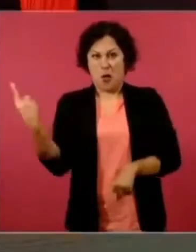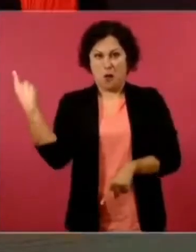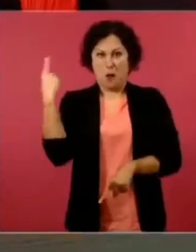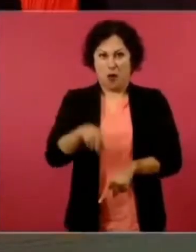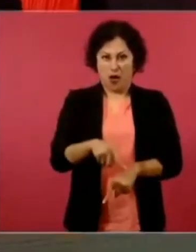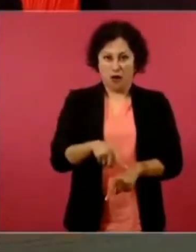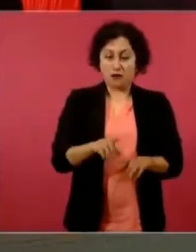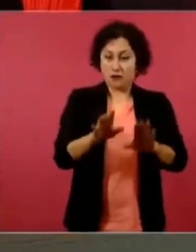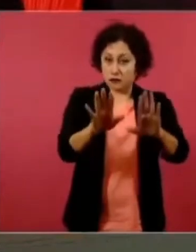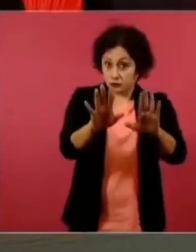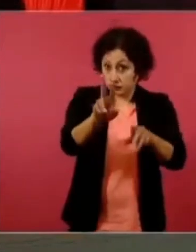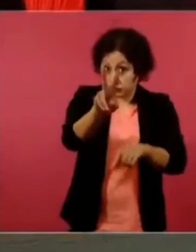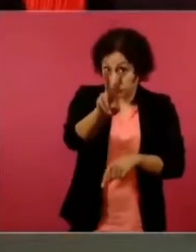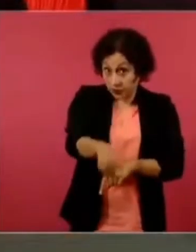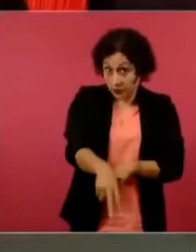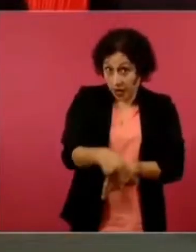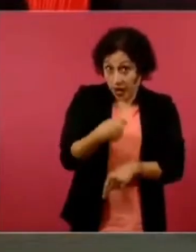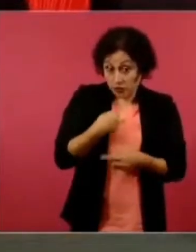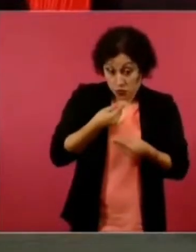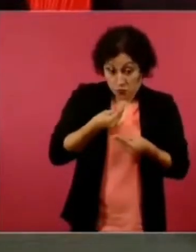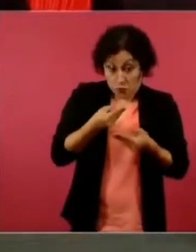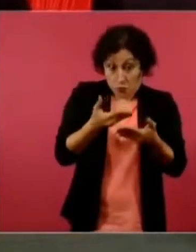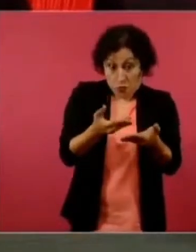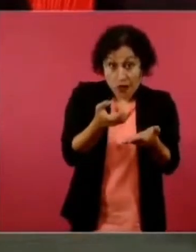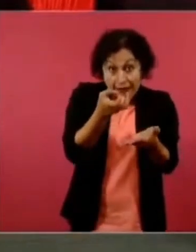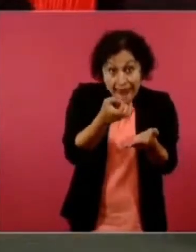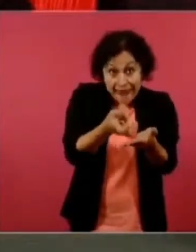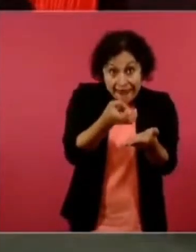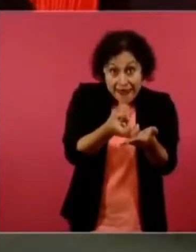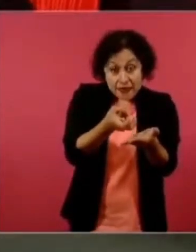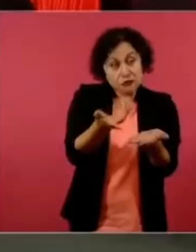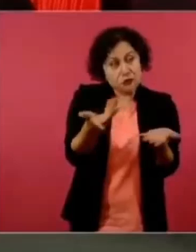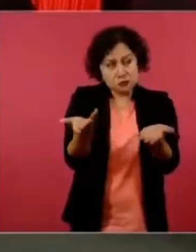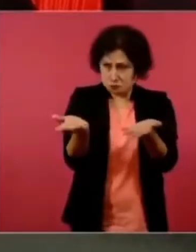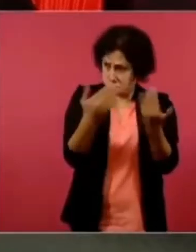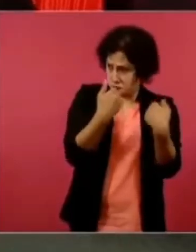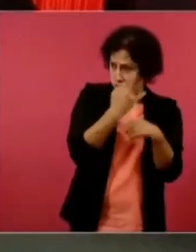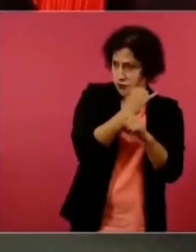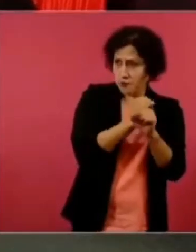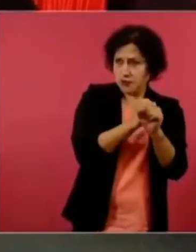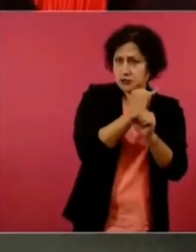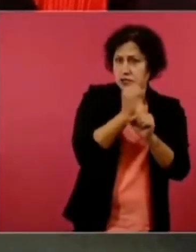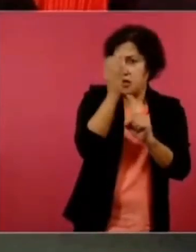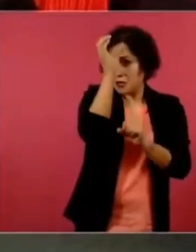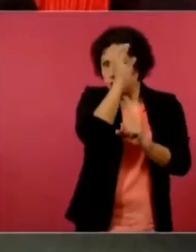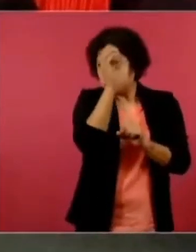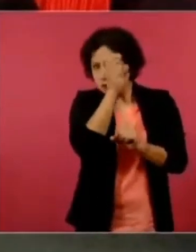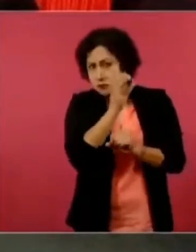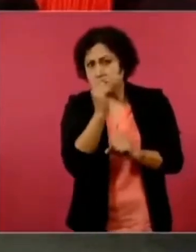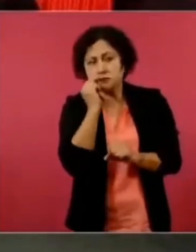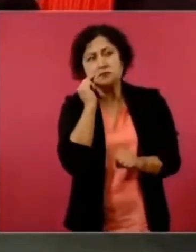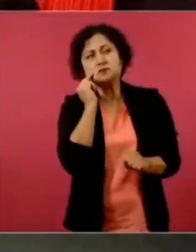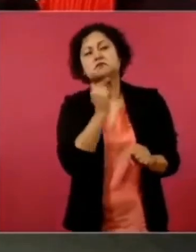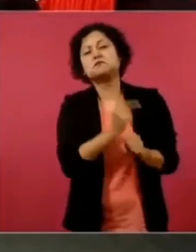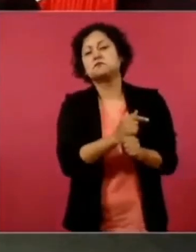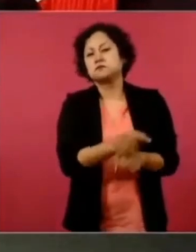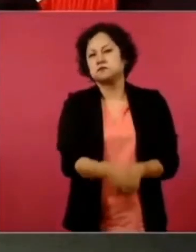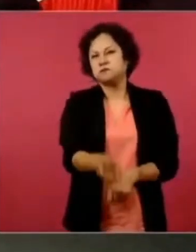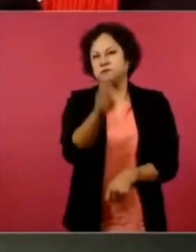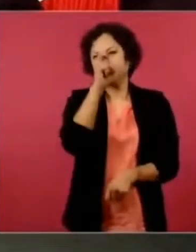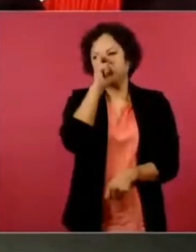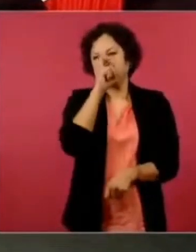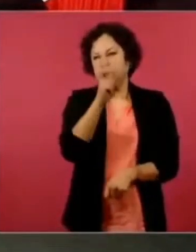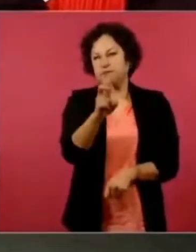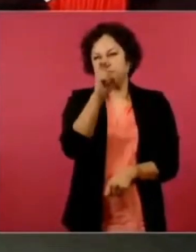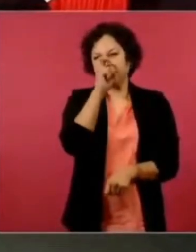técnica, científicamente. ¿Sí? Es muy autoritario. ¿Sí? Segundo, y se